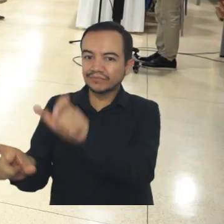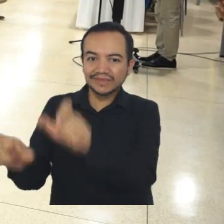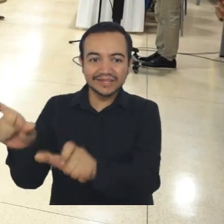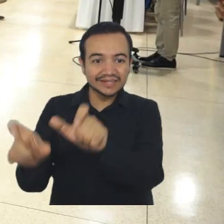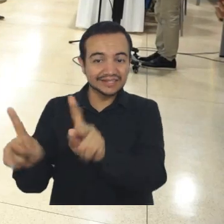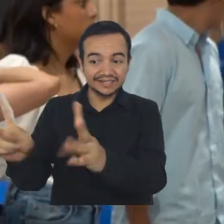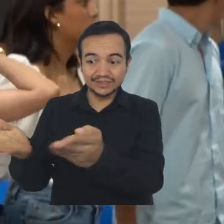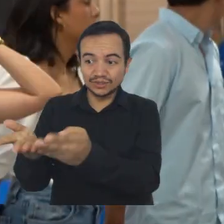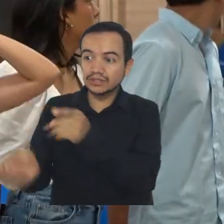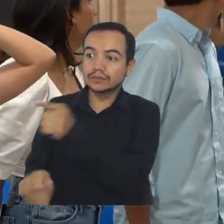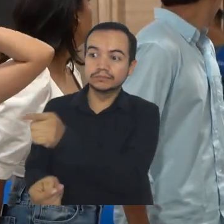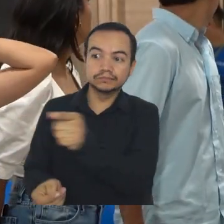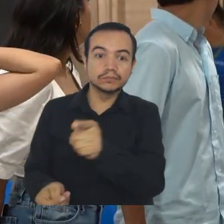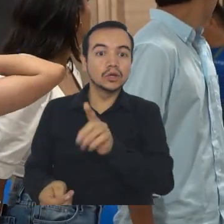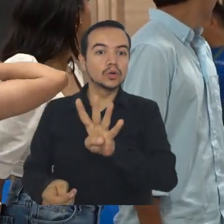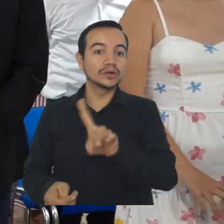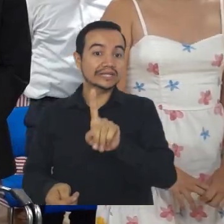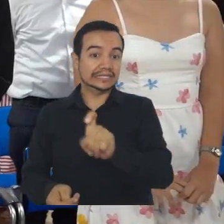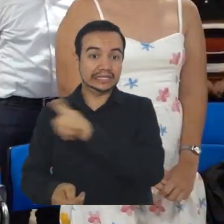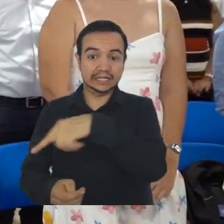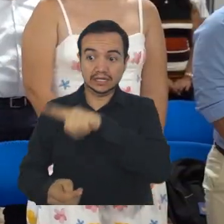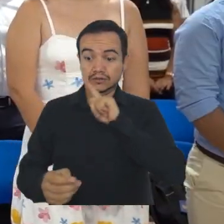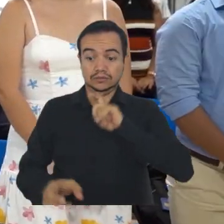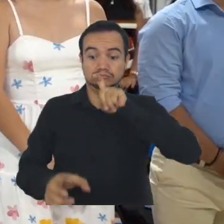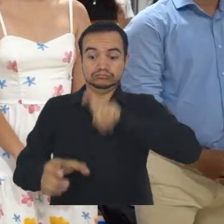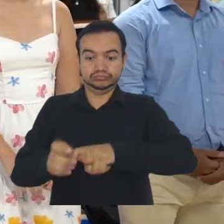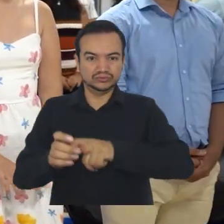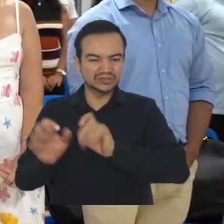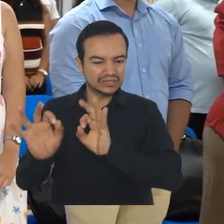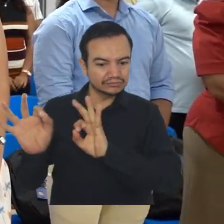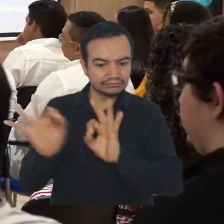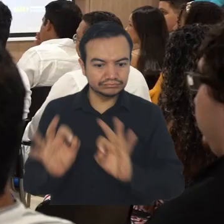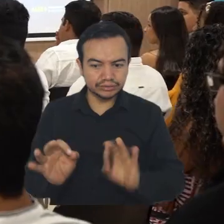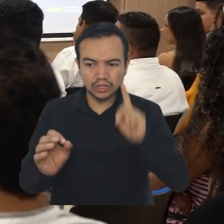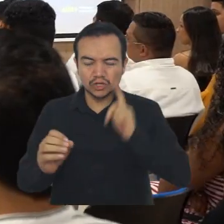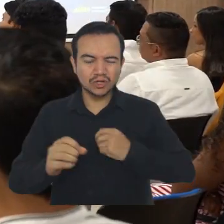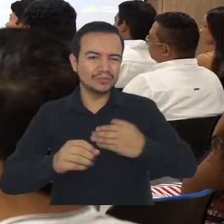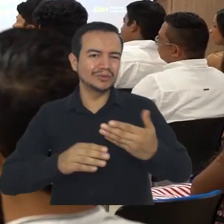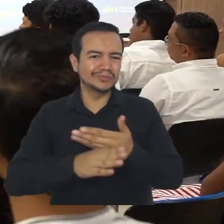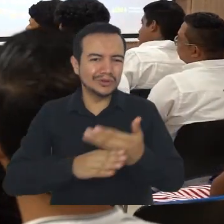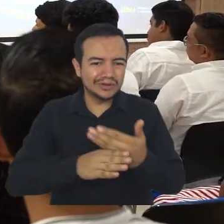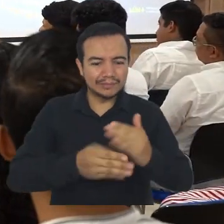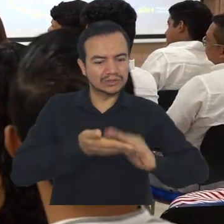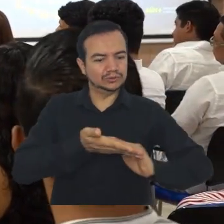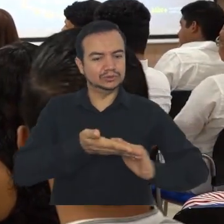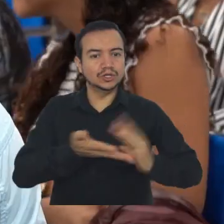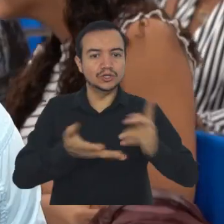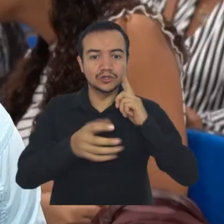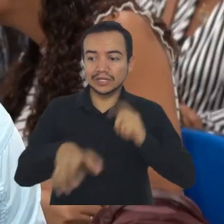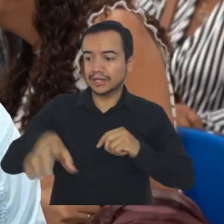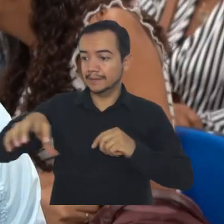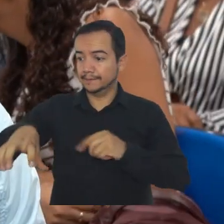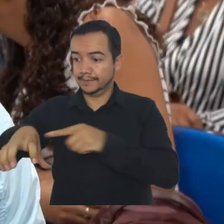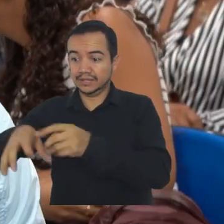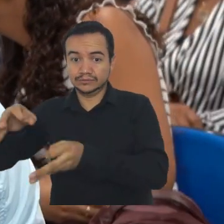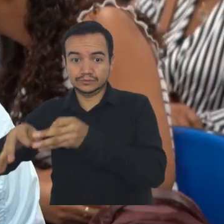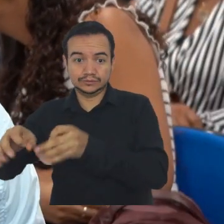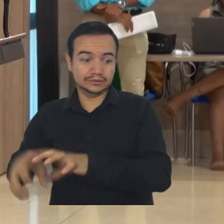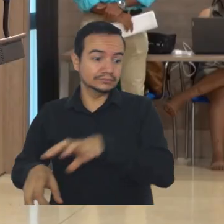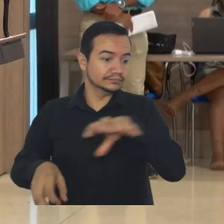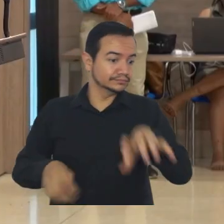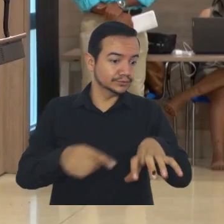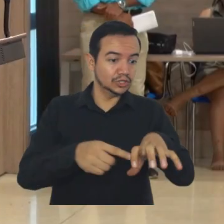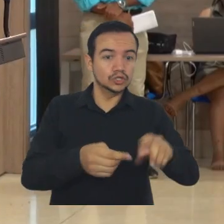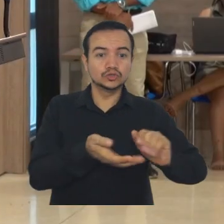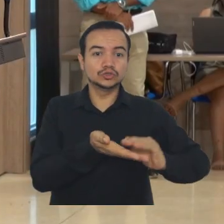46 estudiantes que se desempeñaron satisfactoriamente como mediadores en la resolución de conflictos de los casos presentados en el Consultorio